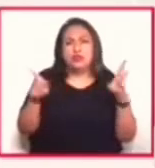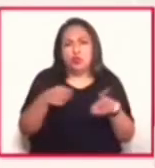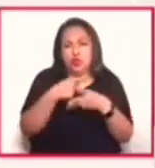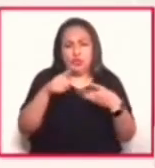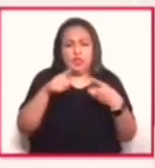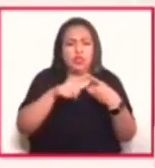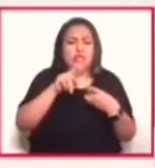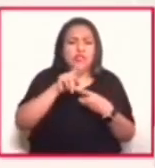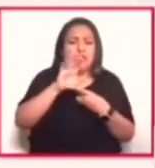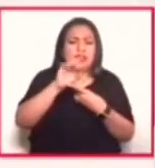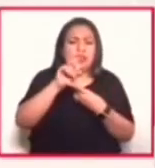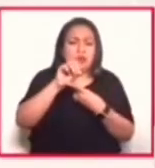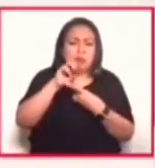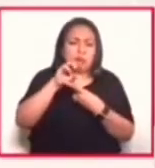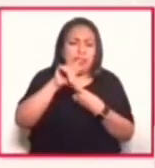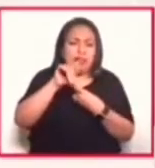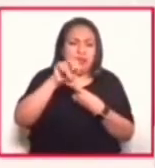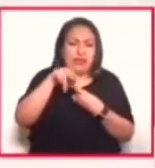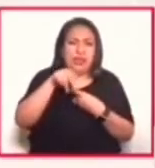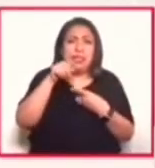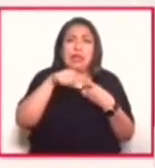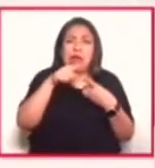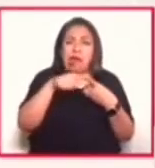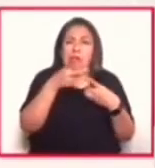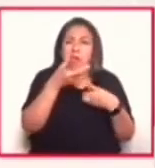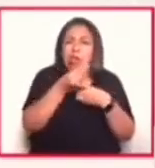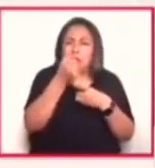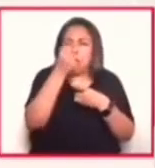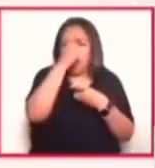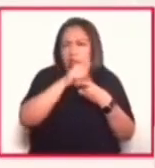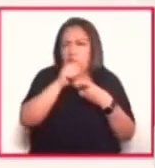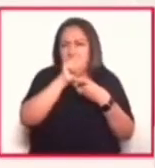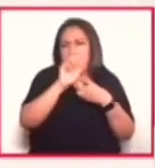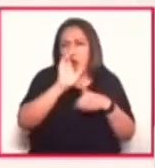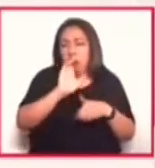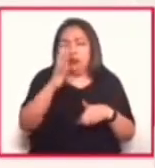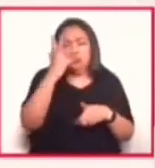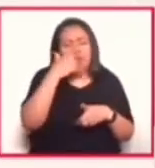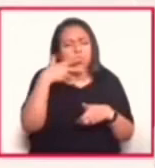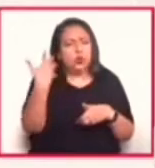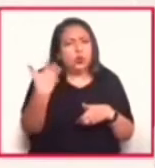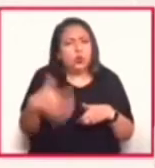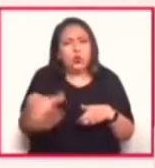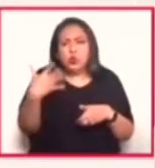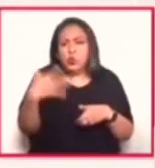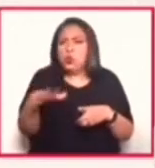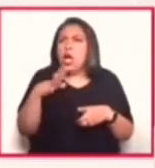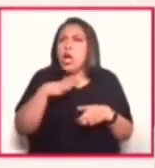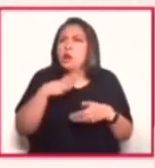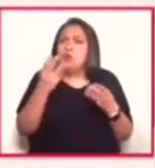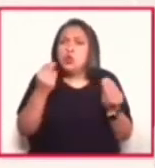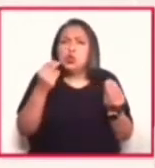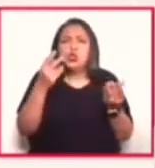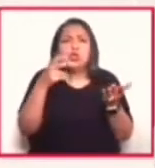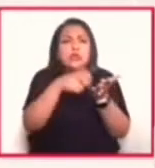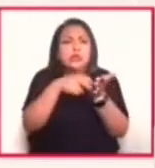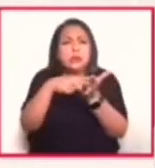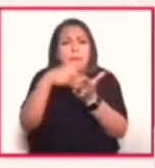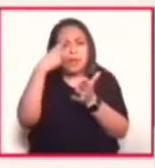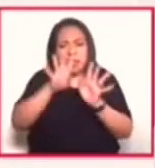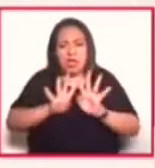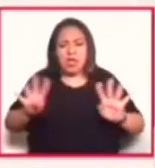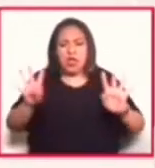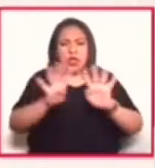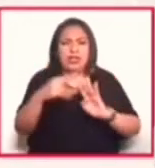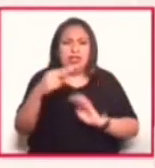Martín. Él es arreglista y compositor maravilloso que hace muchos arreglos para la orquesta